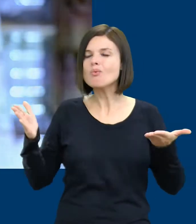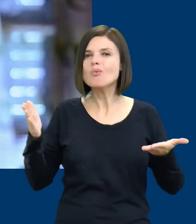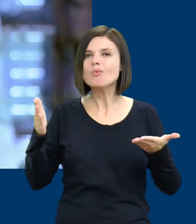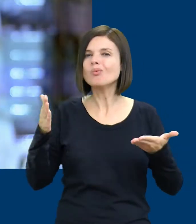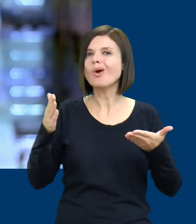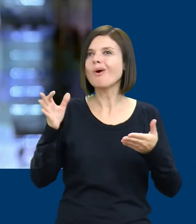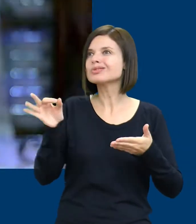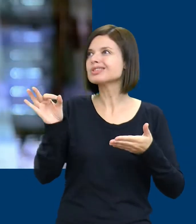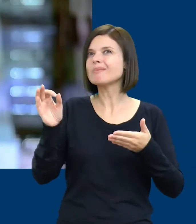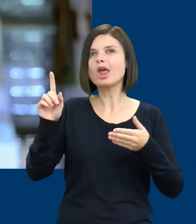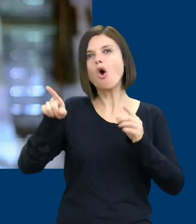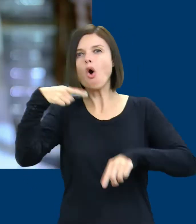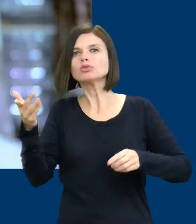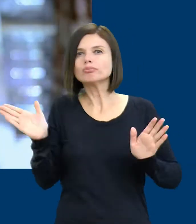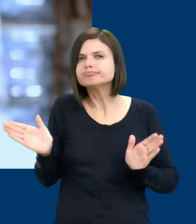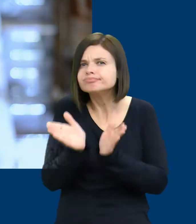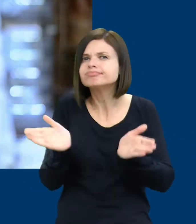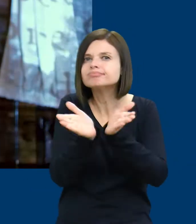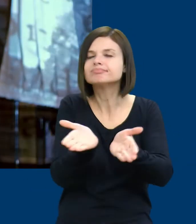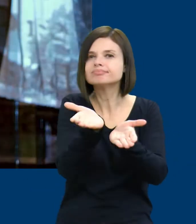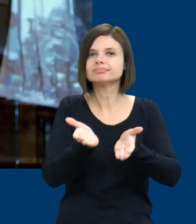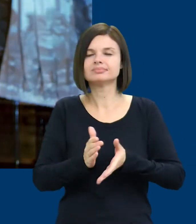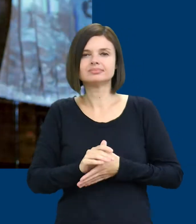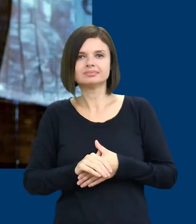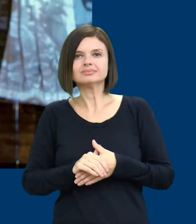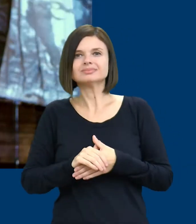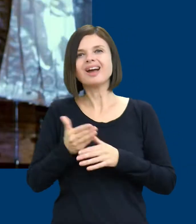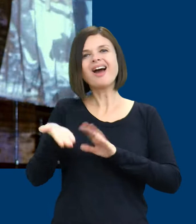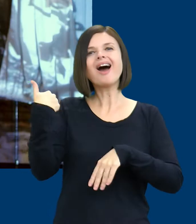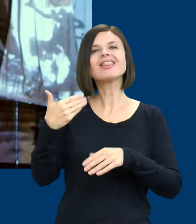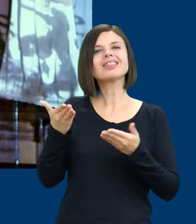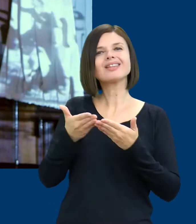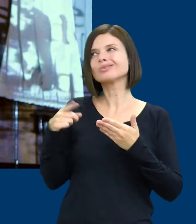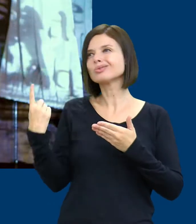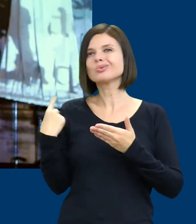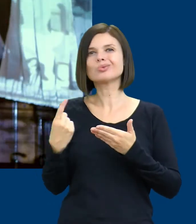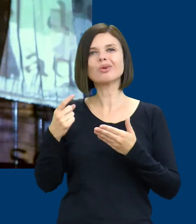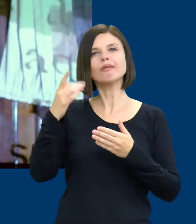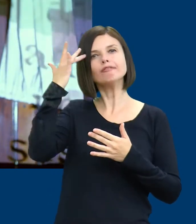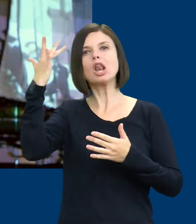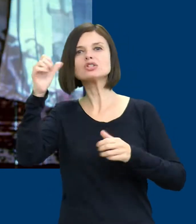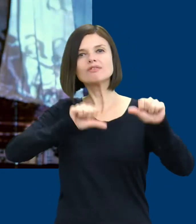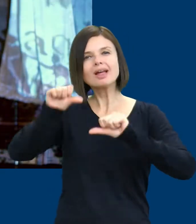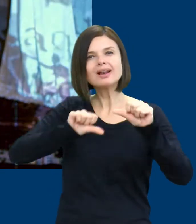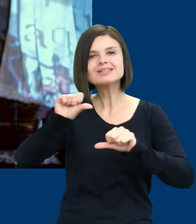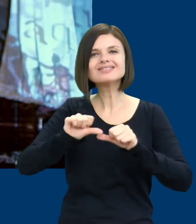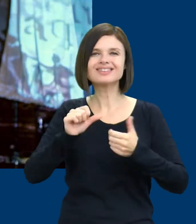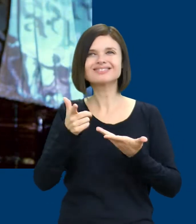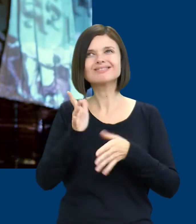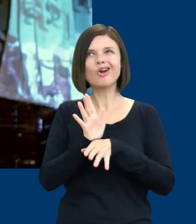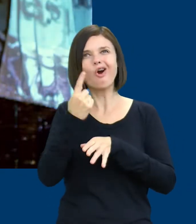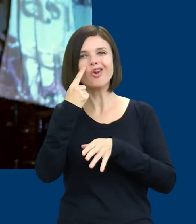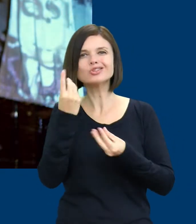que dé cabida a otros saberes, a los que por ahí estudiábamos en filosofía de la ciencia, decíamos,